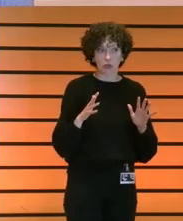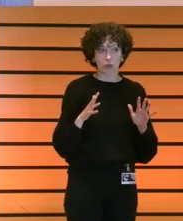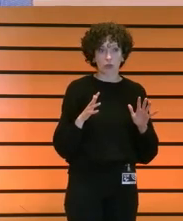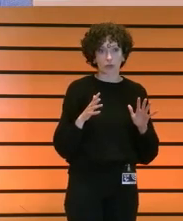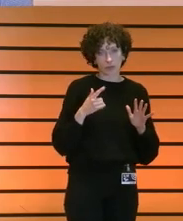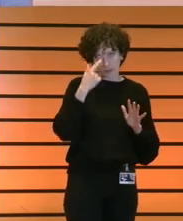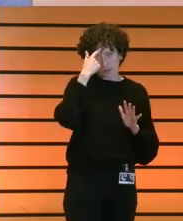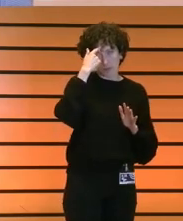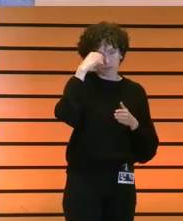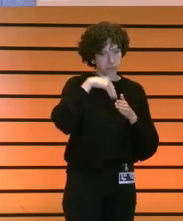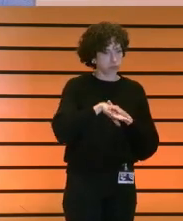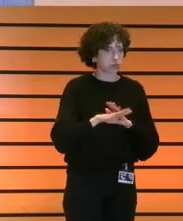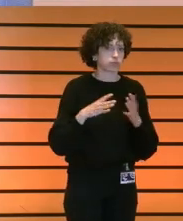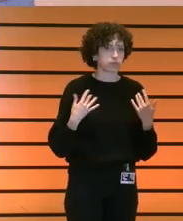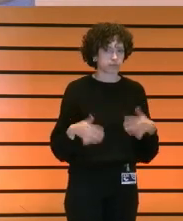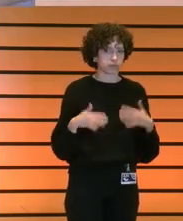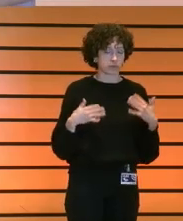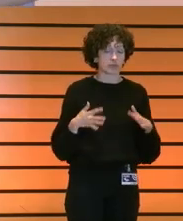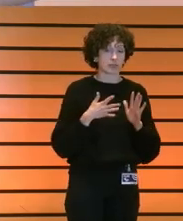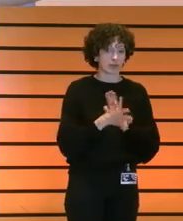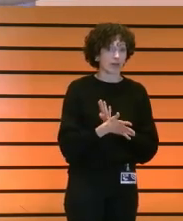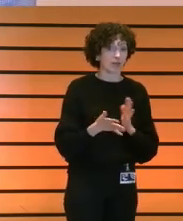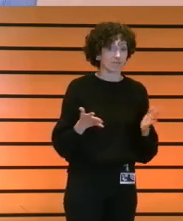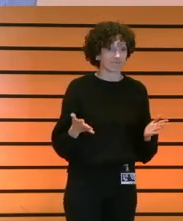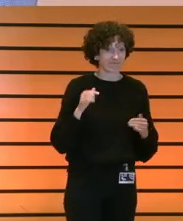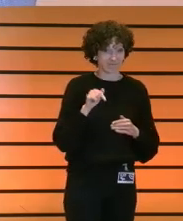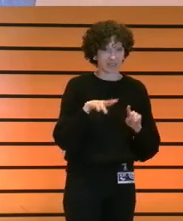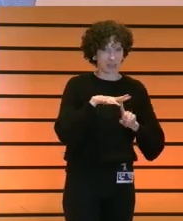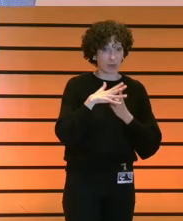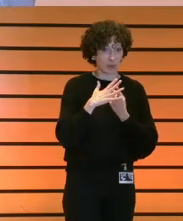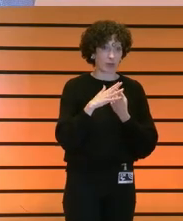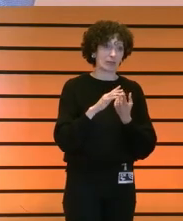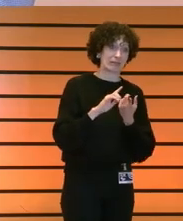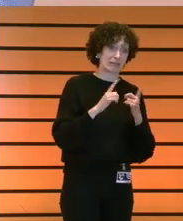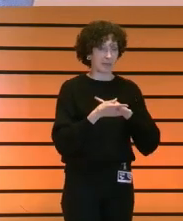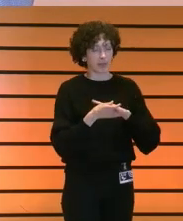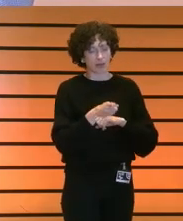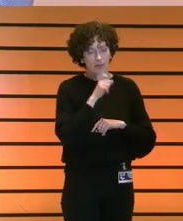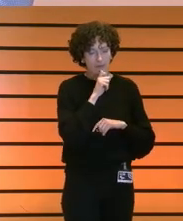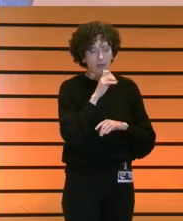a lo más dentro de nuestro ser. Entonces es complicado, ¿no? El tratar de revertir eso. Pero yo creo que, no lo sé,